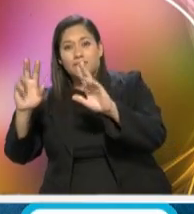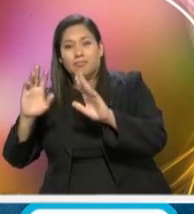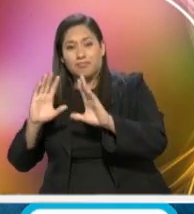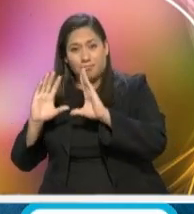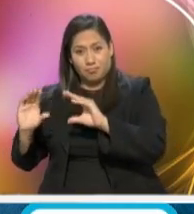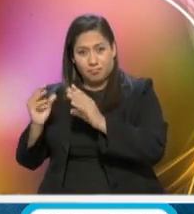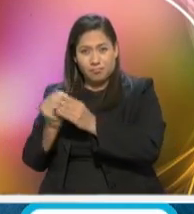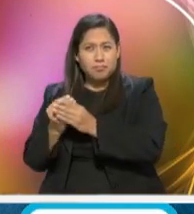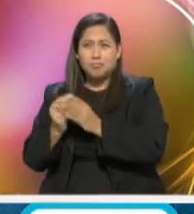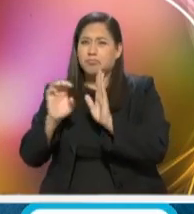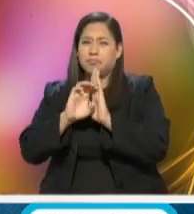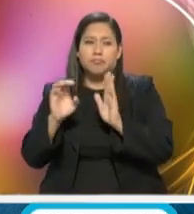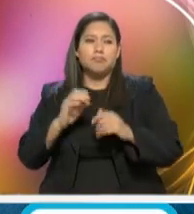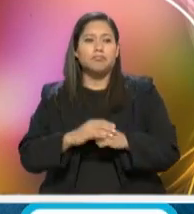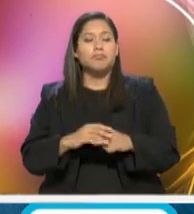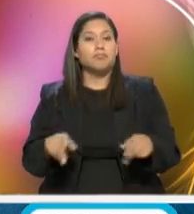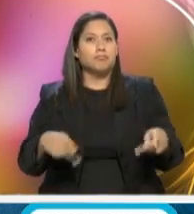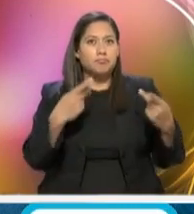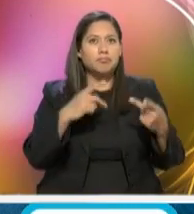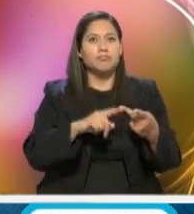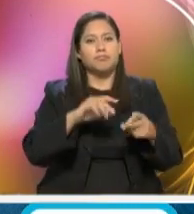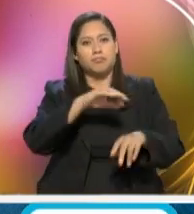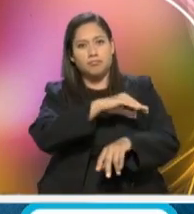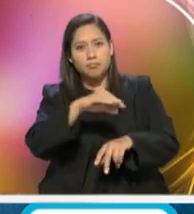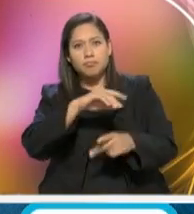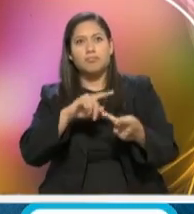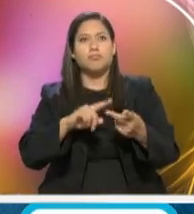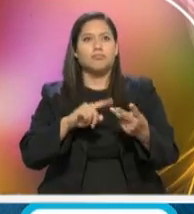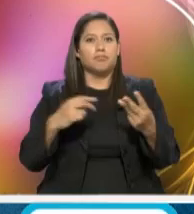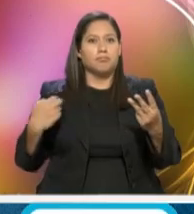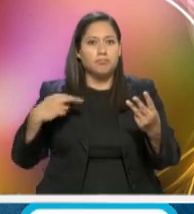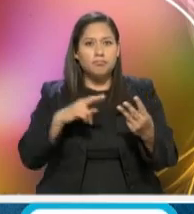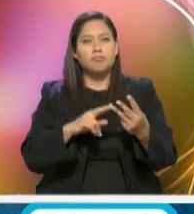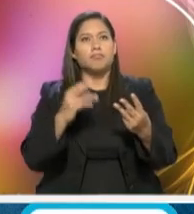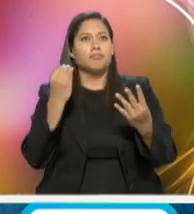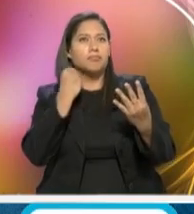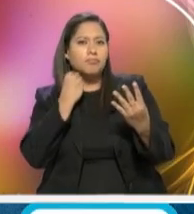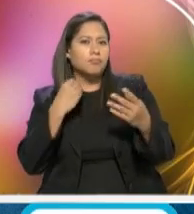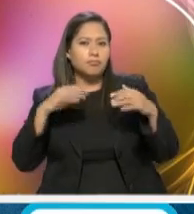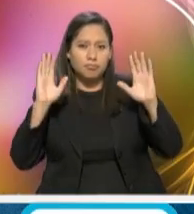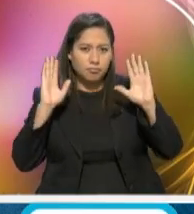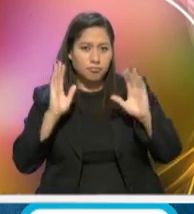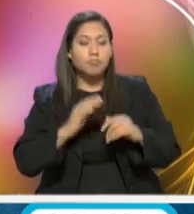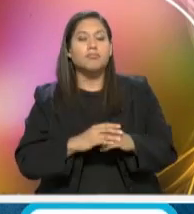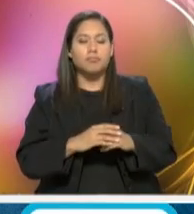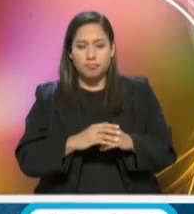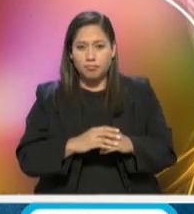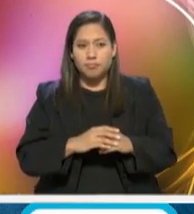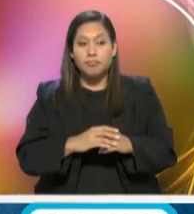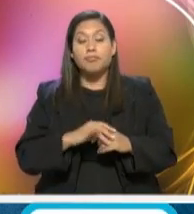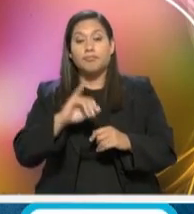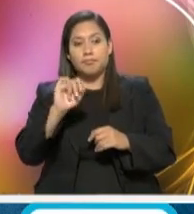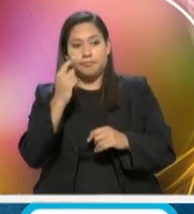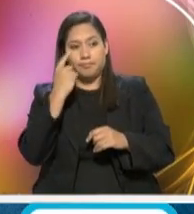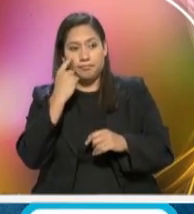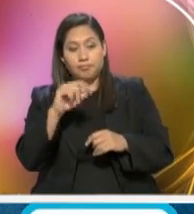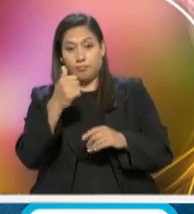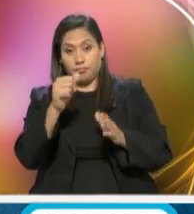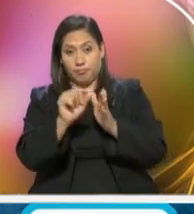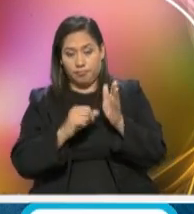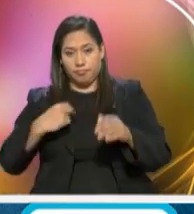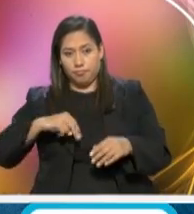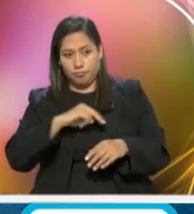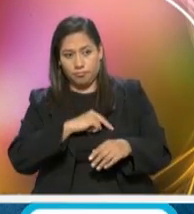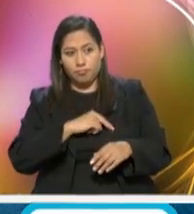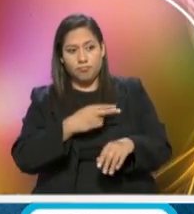Hablando específicamente, se me ocurre un vendedor, un ingeniero, un maestro, un abogado, qué sé yo. Sí, mira, en los 11 meses que